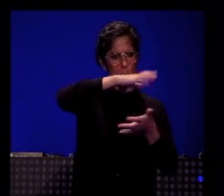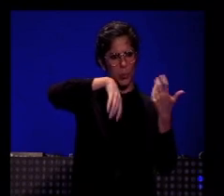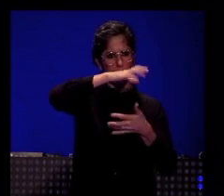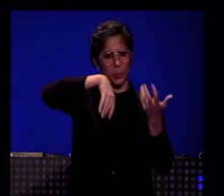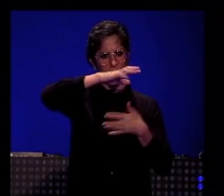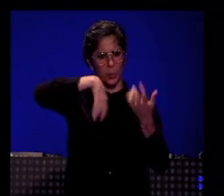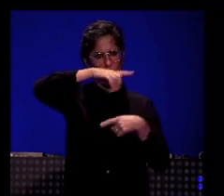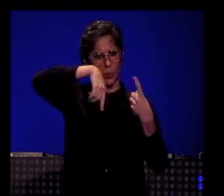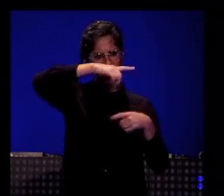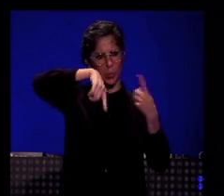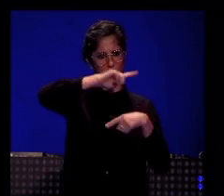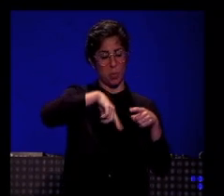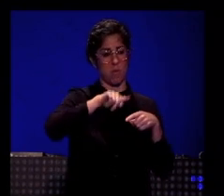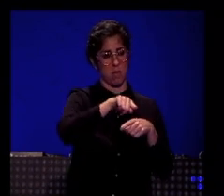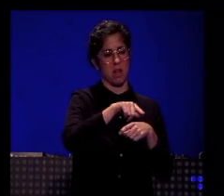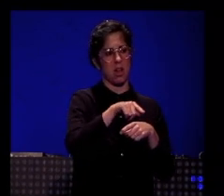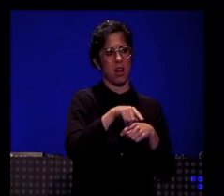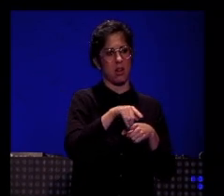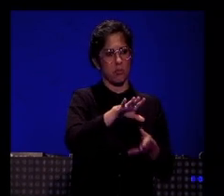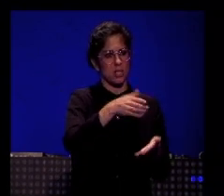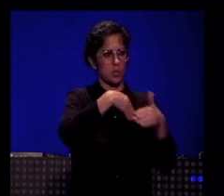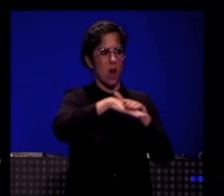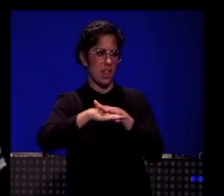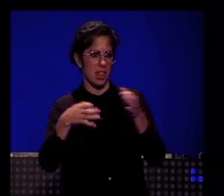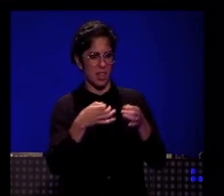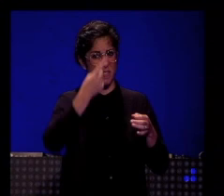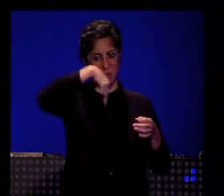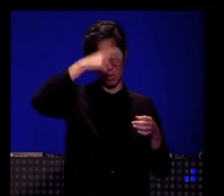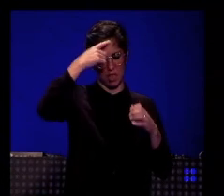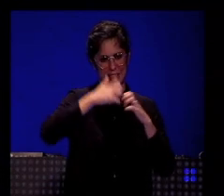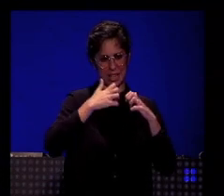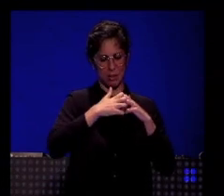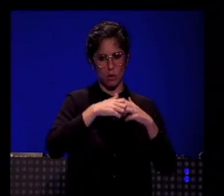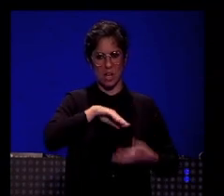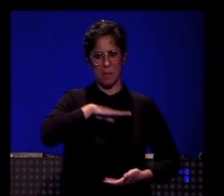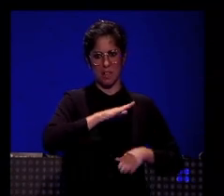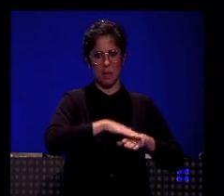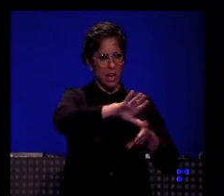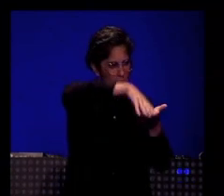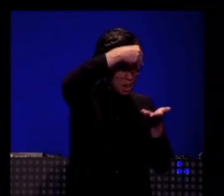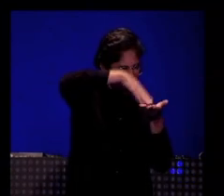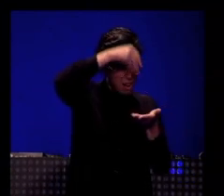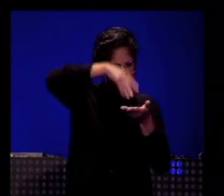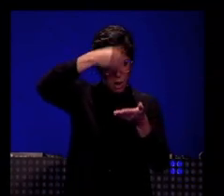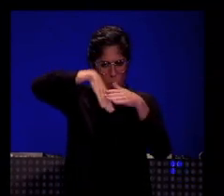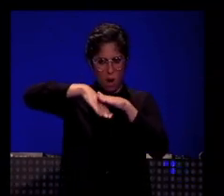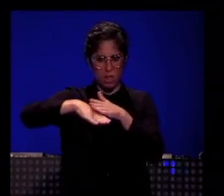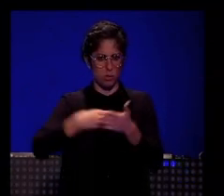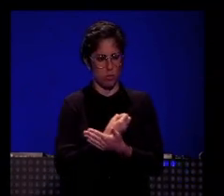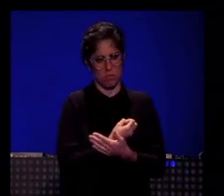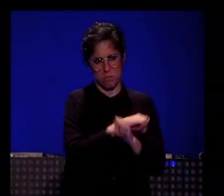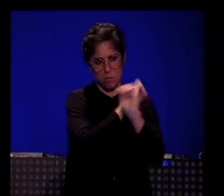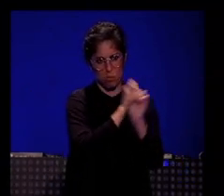el cerebro los humanos no somos capaces de analizar tanta capacidad no sé para eso utilizamos al final pues las máquinas